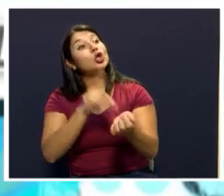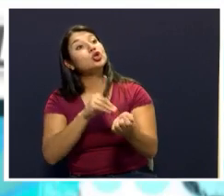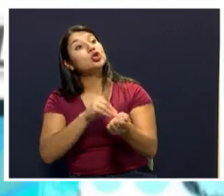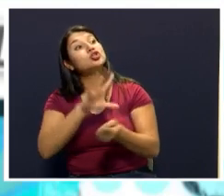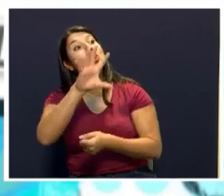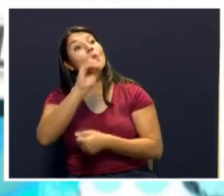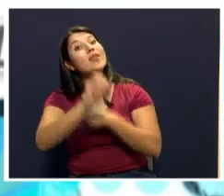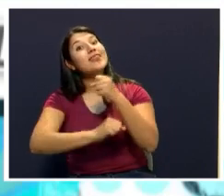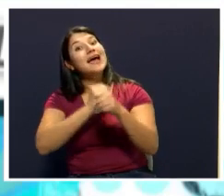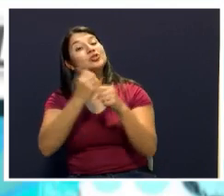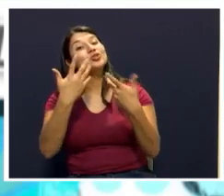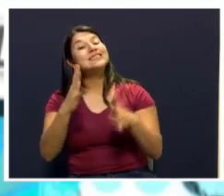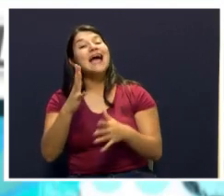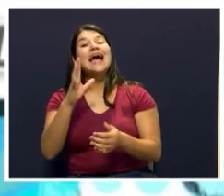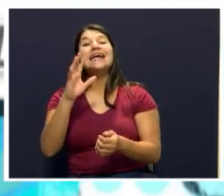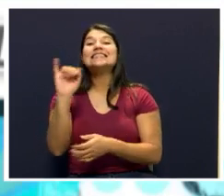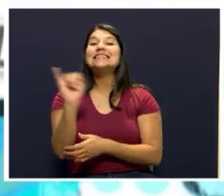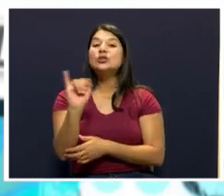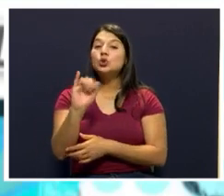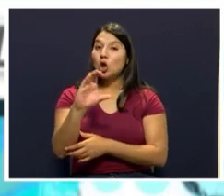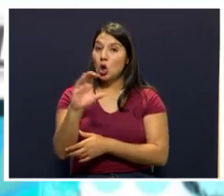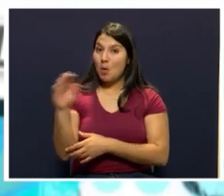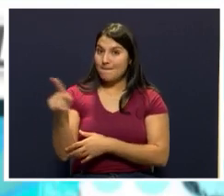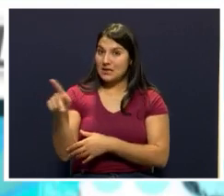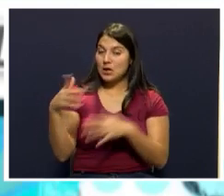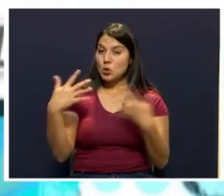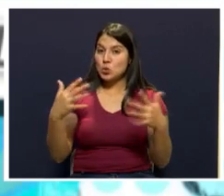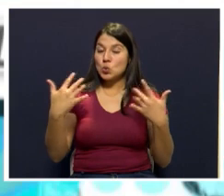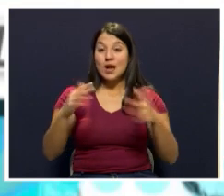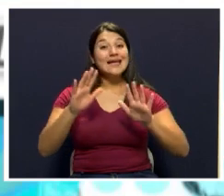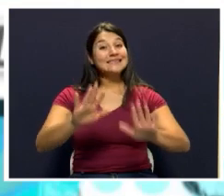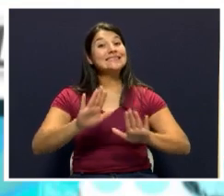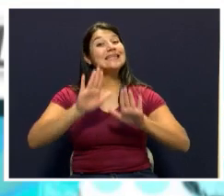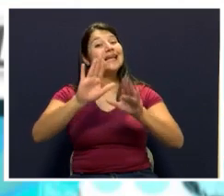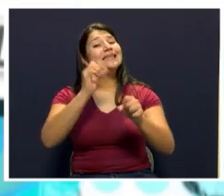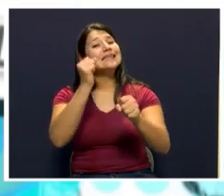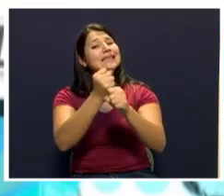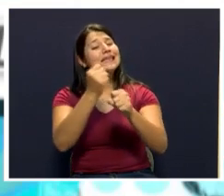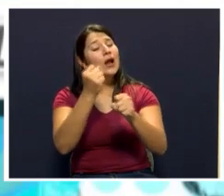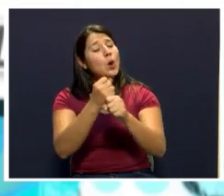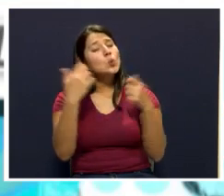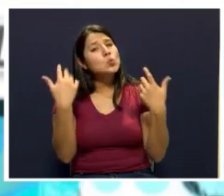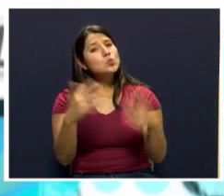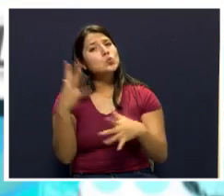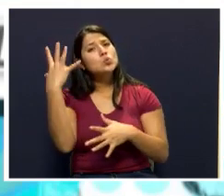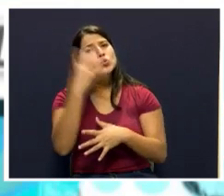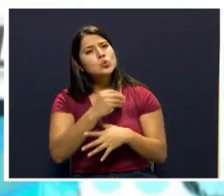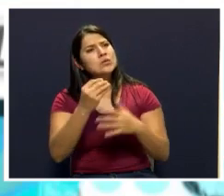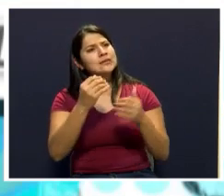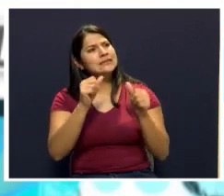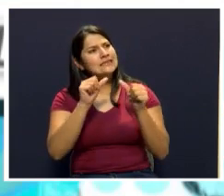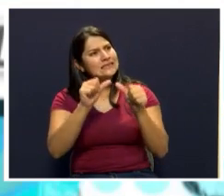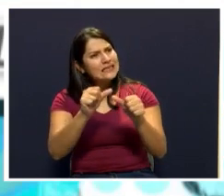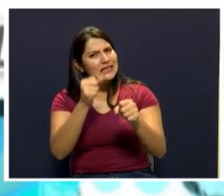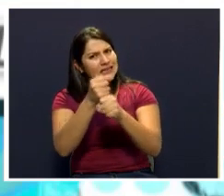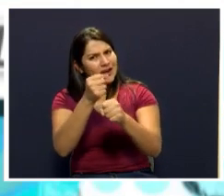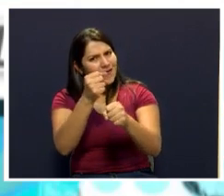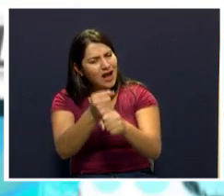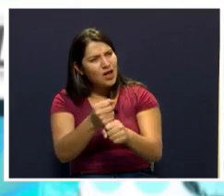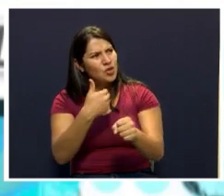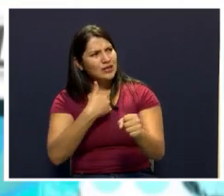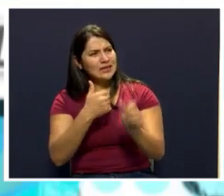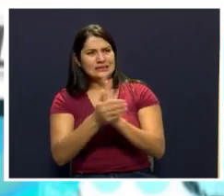Clodomiro Picado, excelente trabajo, maravilloso que estén funcionando, que tengan esta capacidad científica,